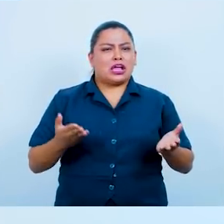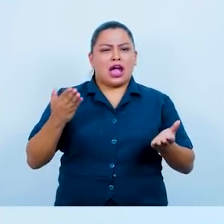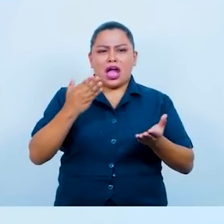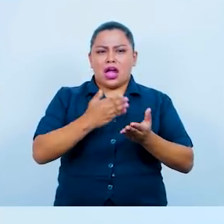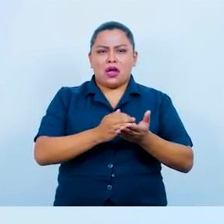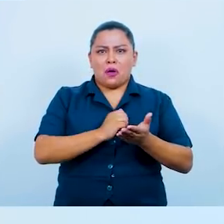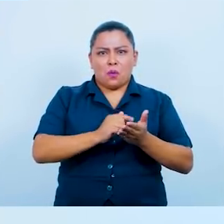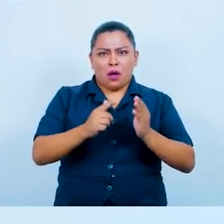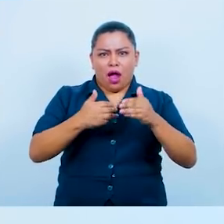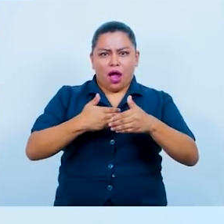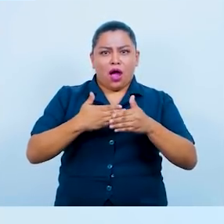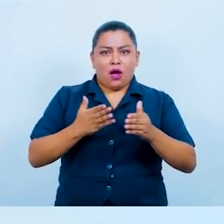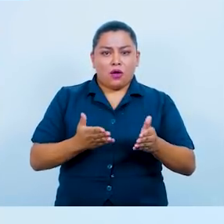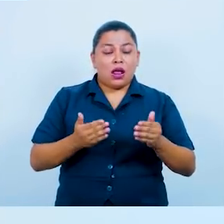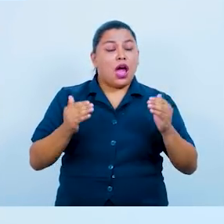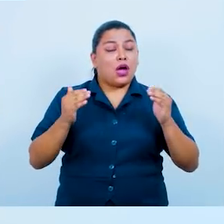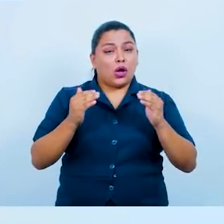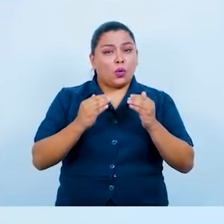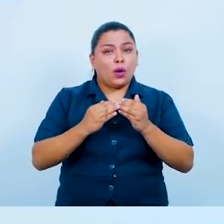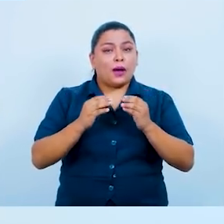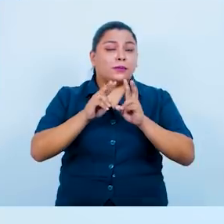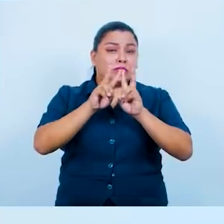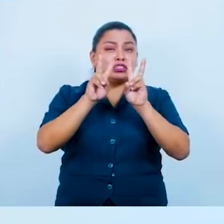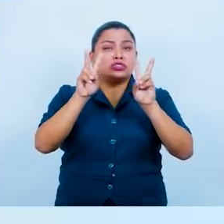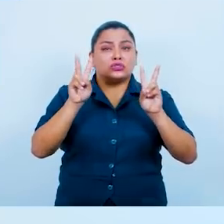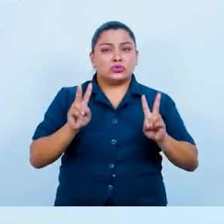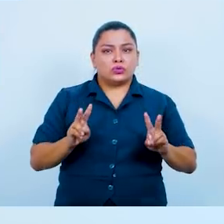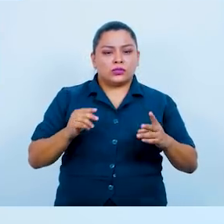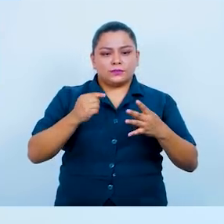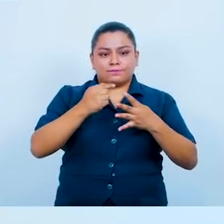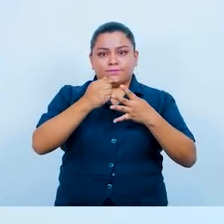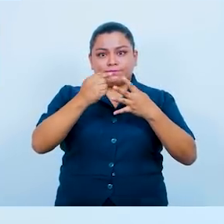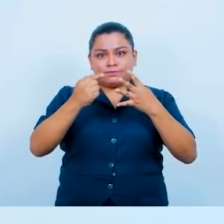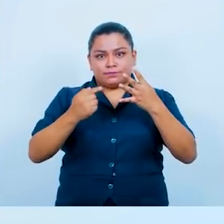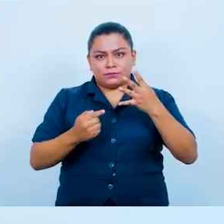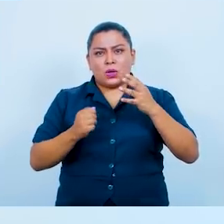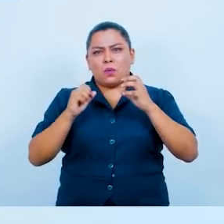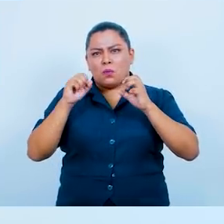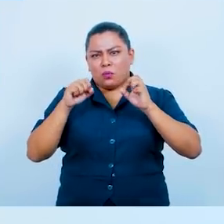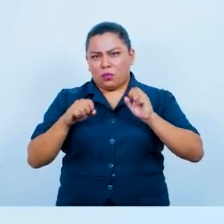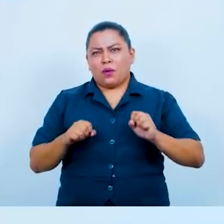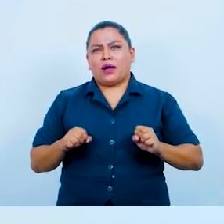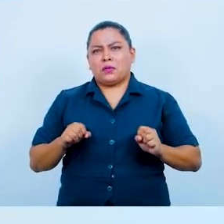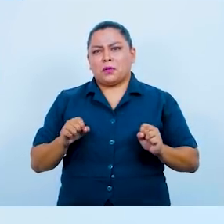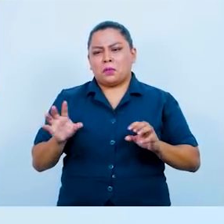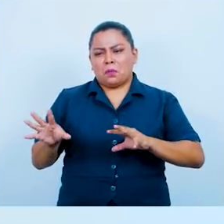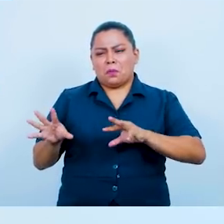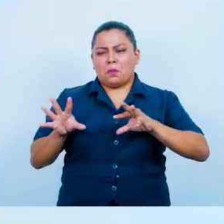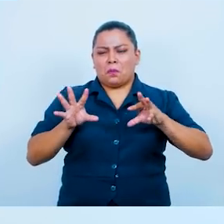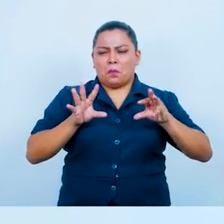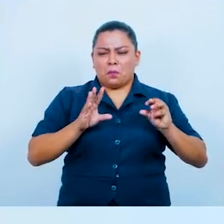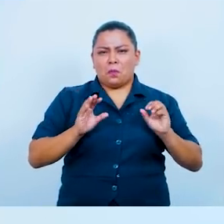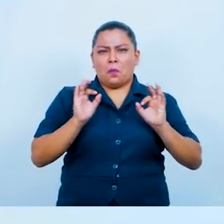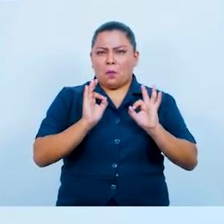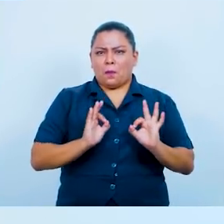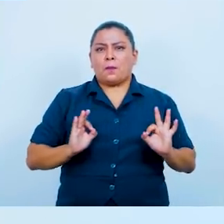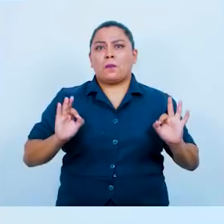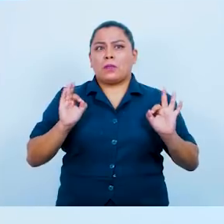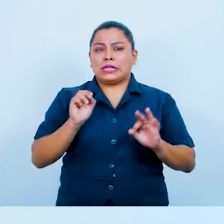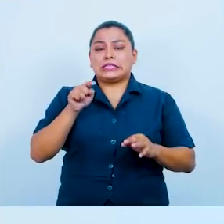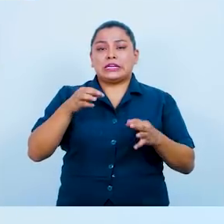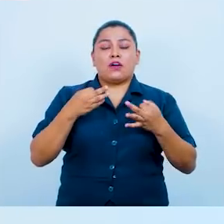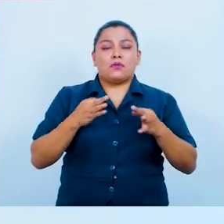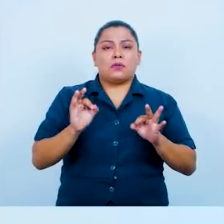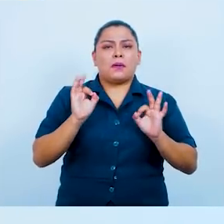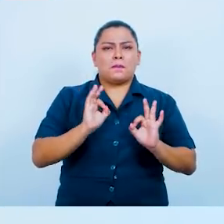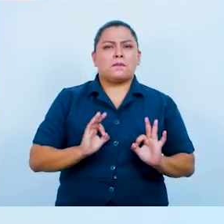presencialidad como en la virtualidad. Las cuatro disciplinas pueden adaptarse perfectamente y de esa forma